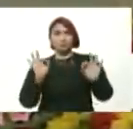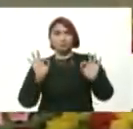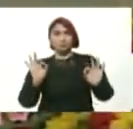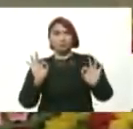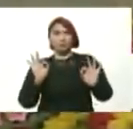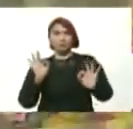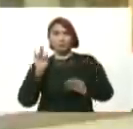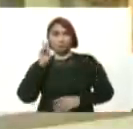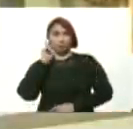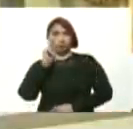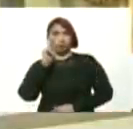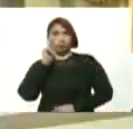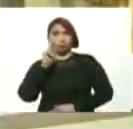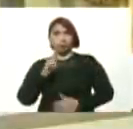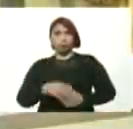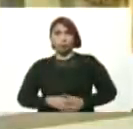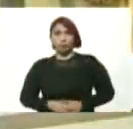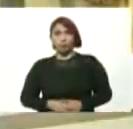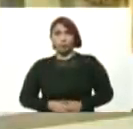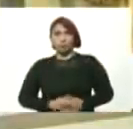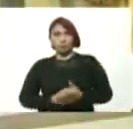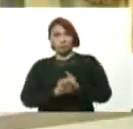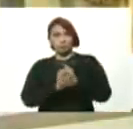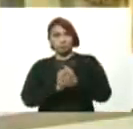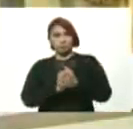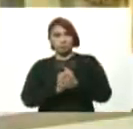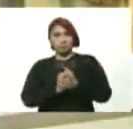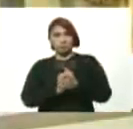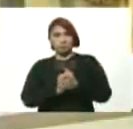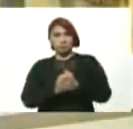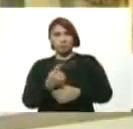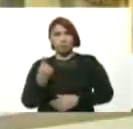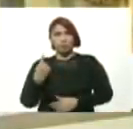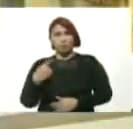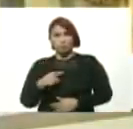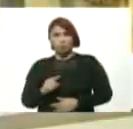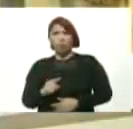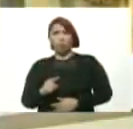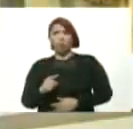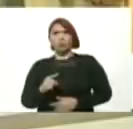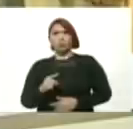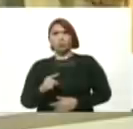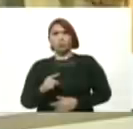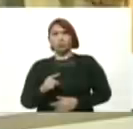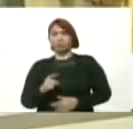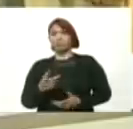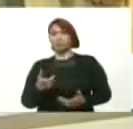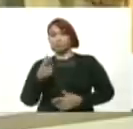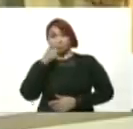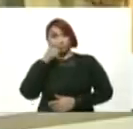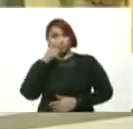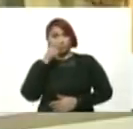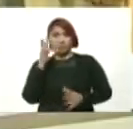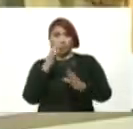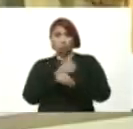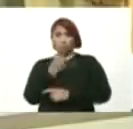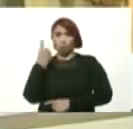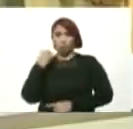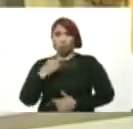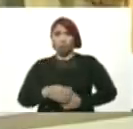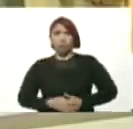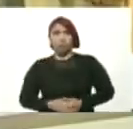docencia compañero tuvo guardia noche verá a kiss